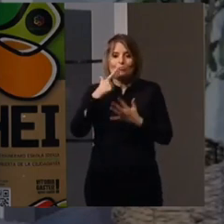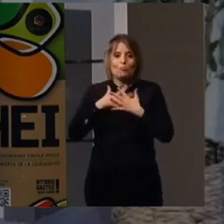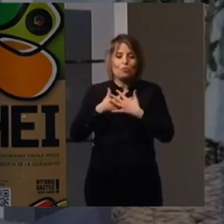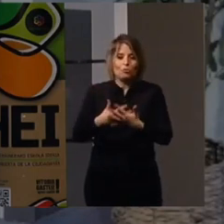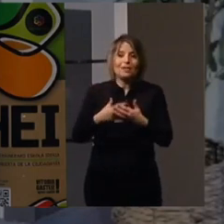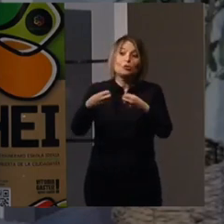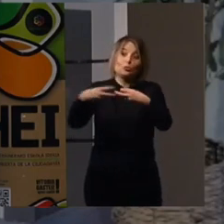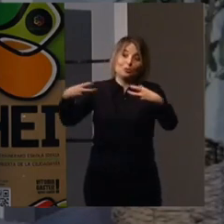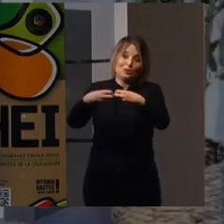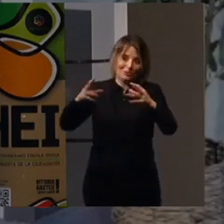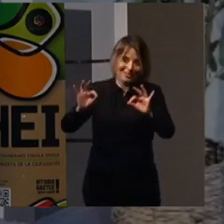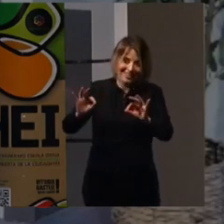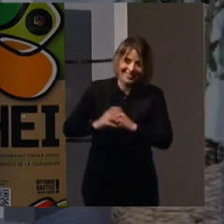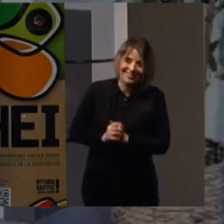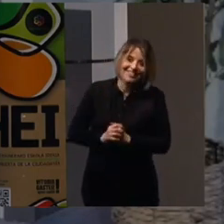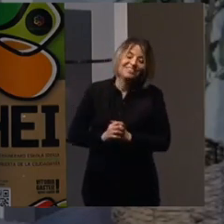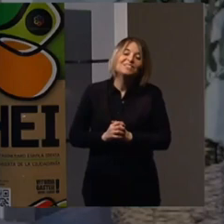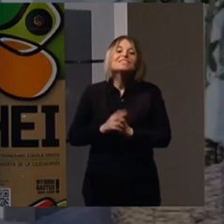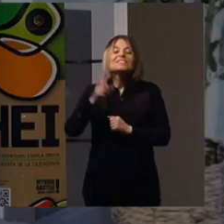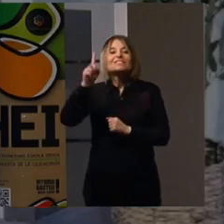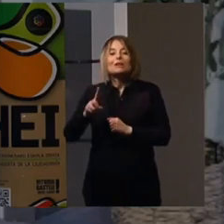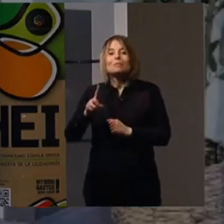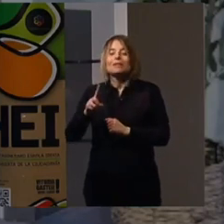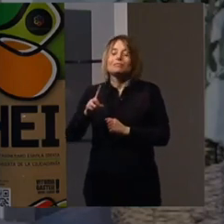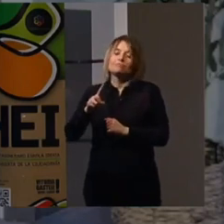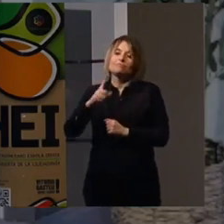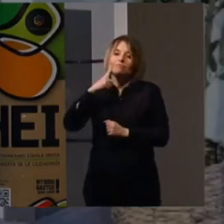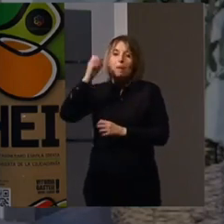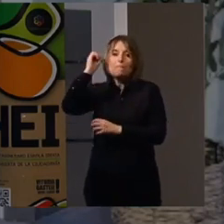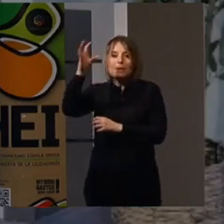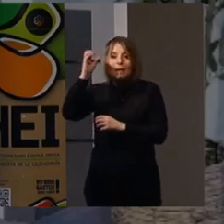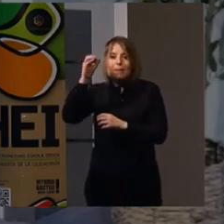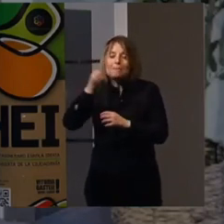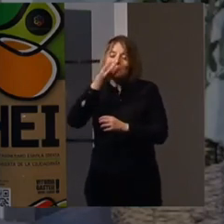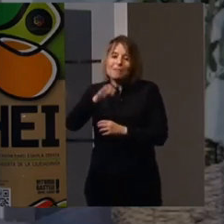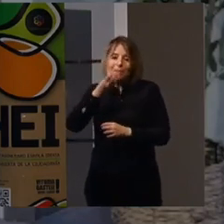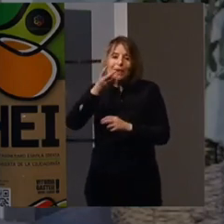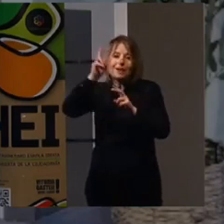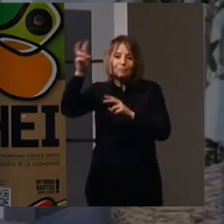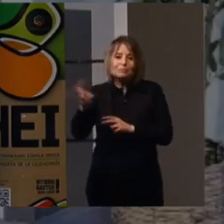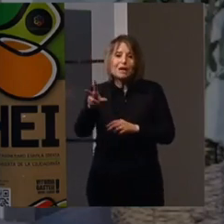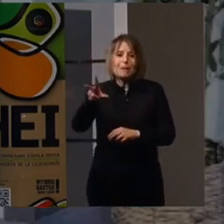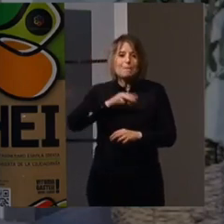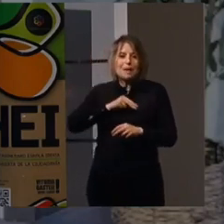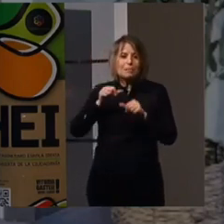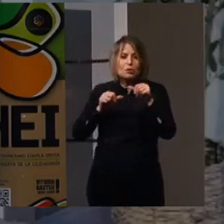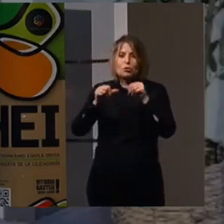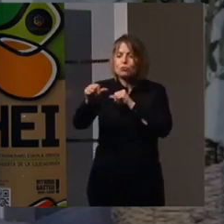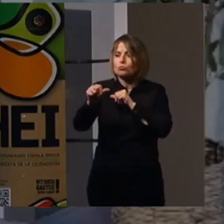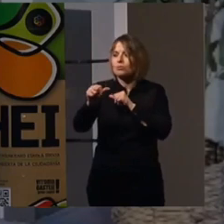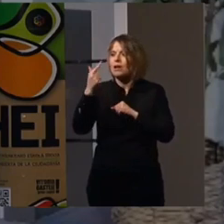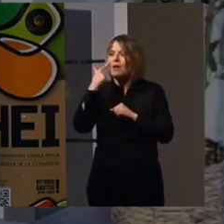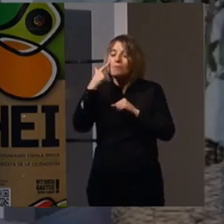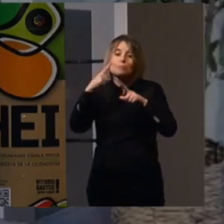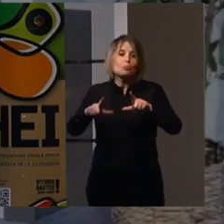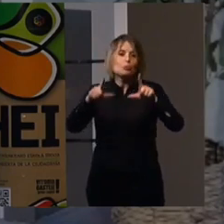supuesto. Y La consagración de la primavera, una película que tiene numerosas nominaciones a premios, que bueno,